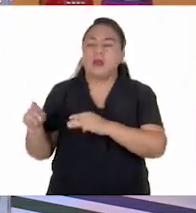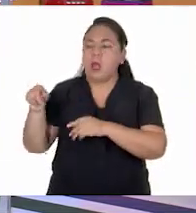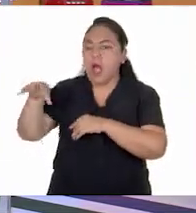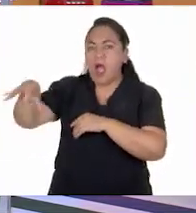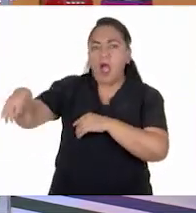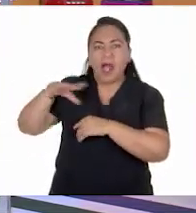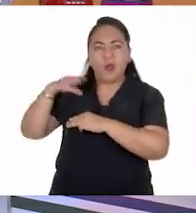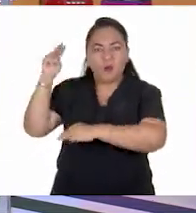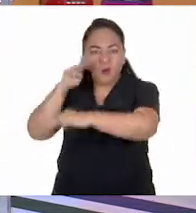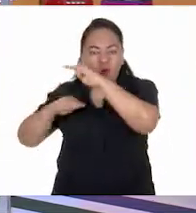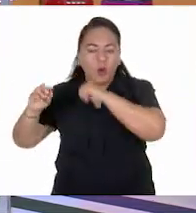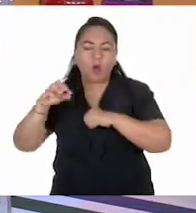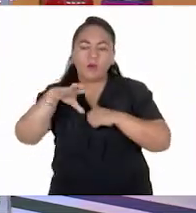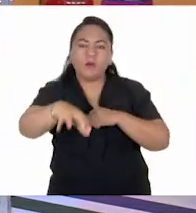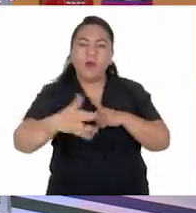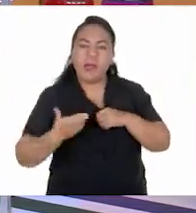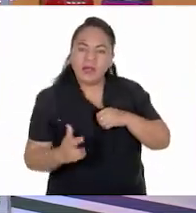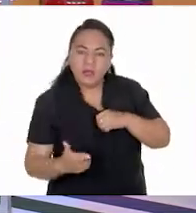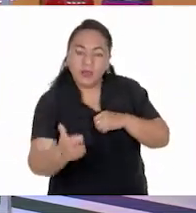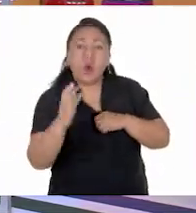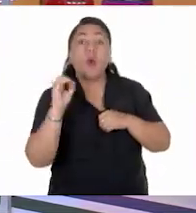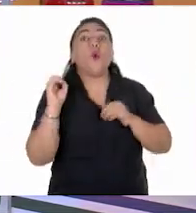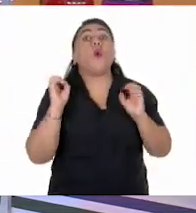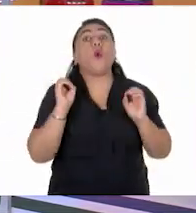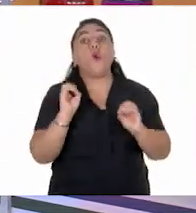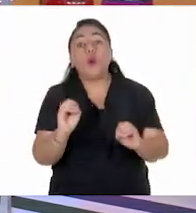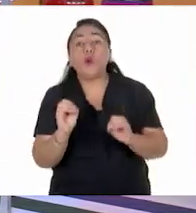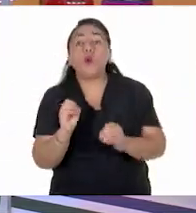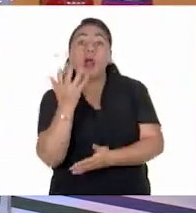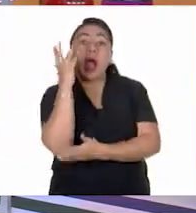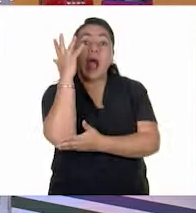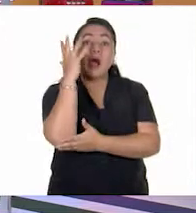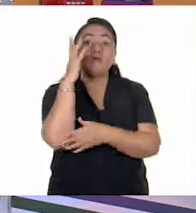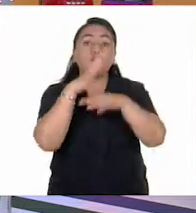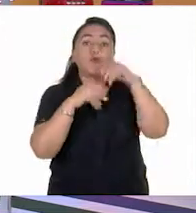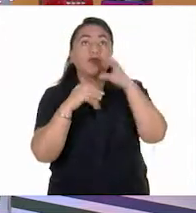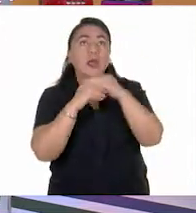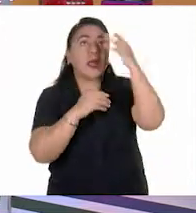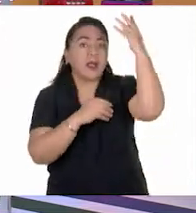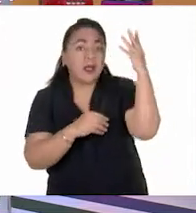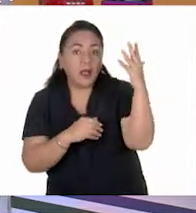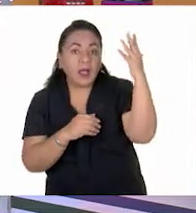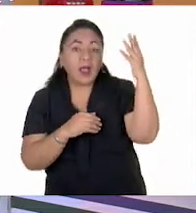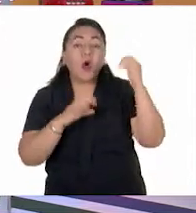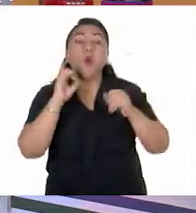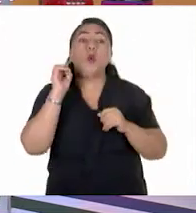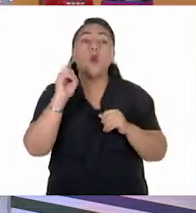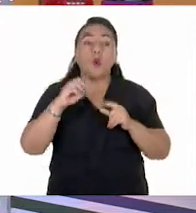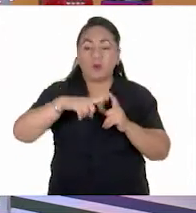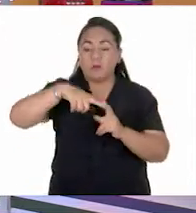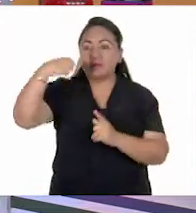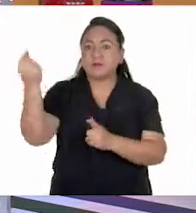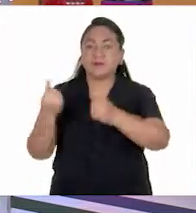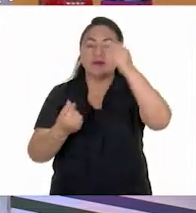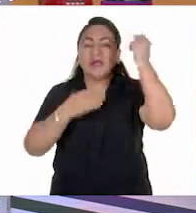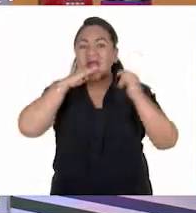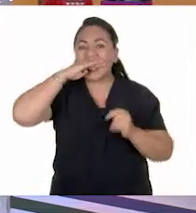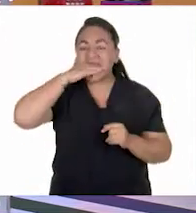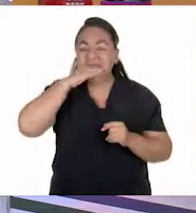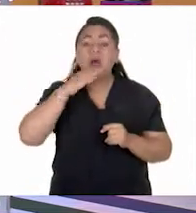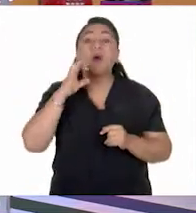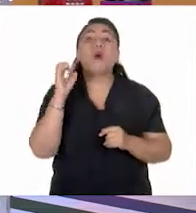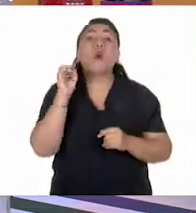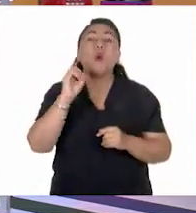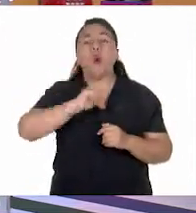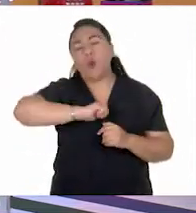monte, un río, quizá árboles frutales o la milpa. Otros ubicaron